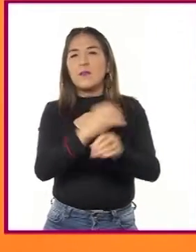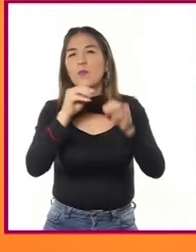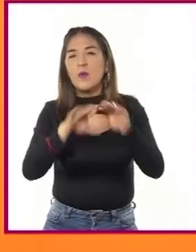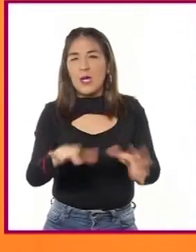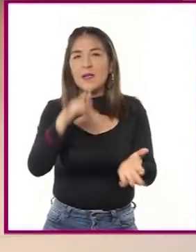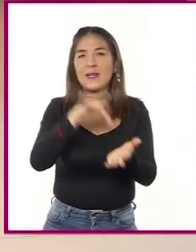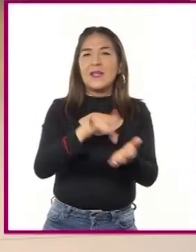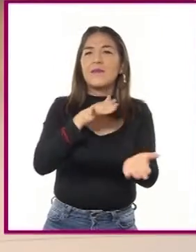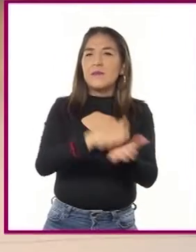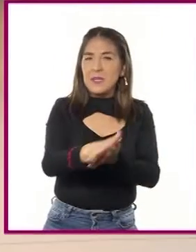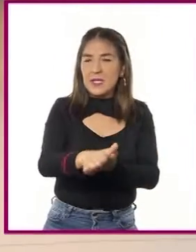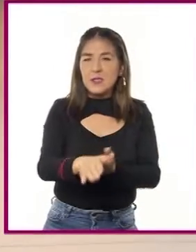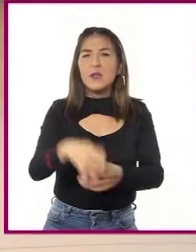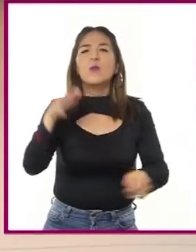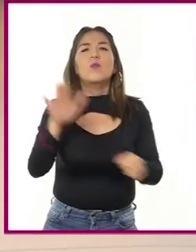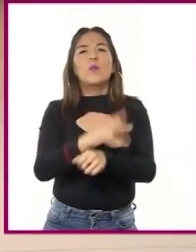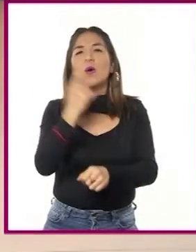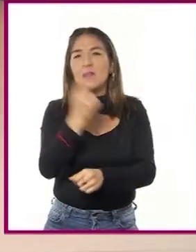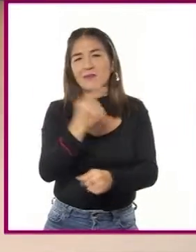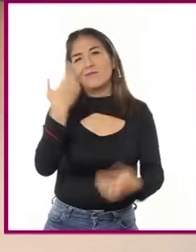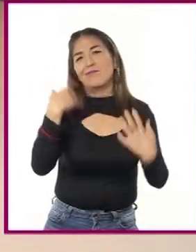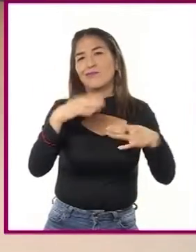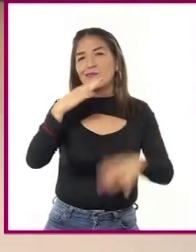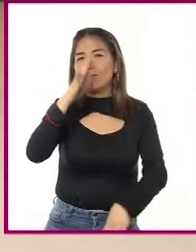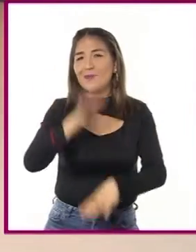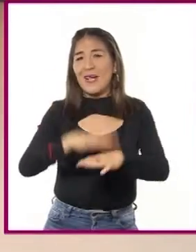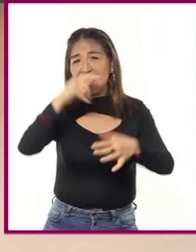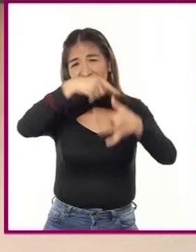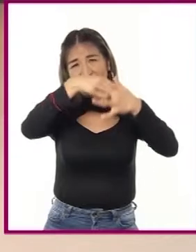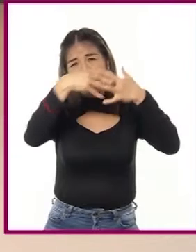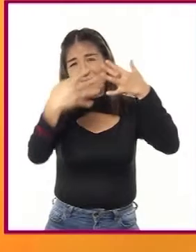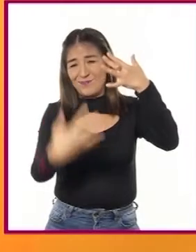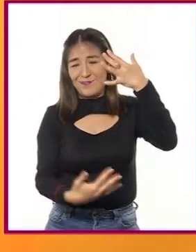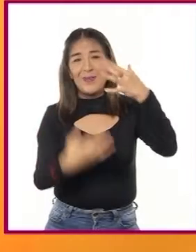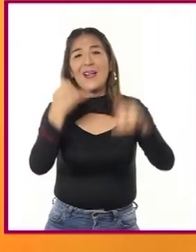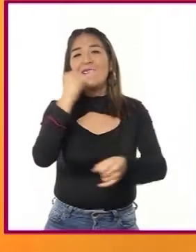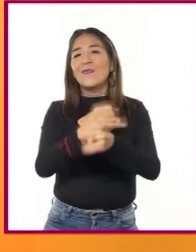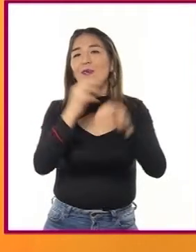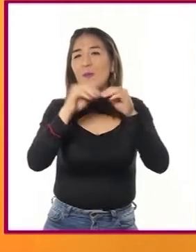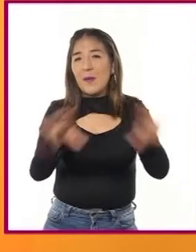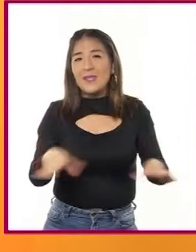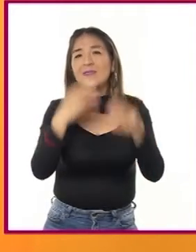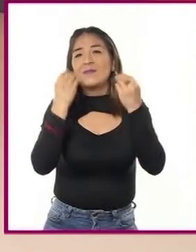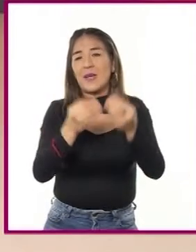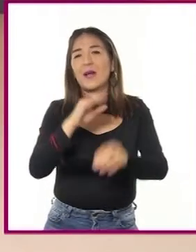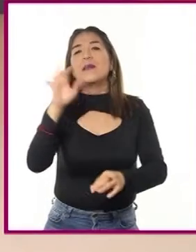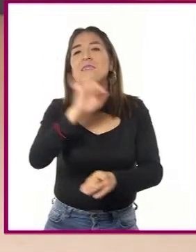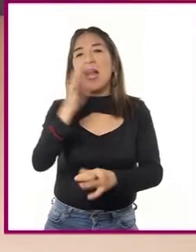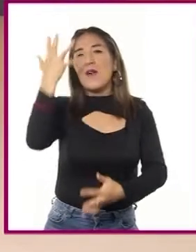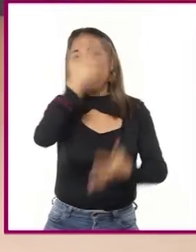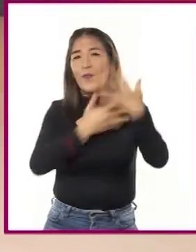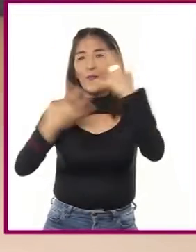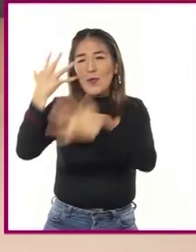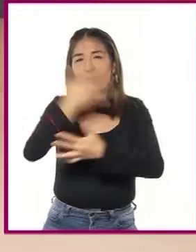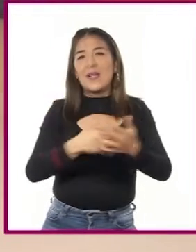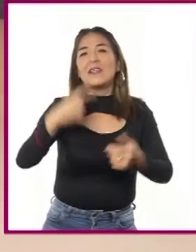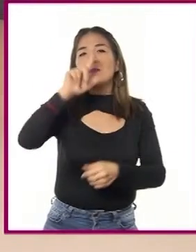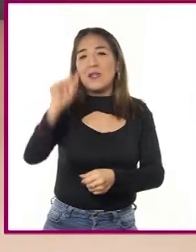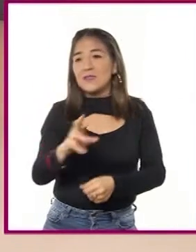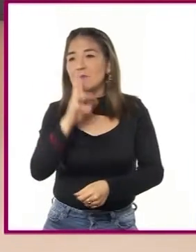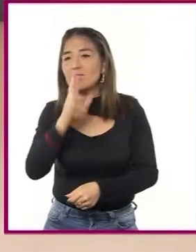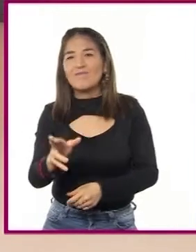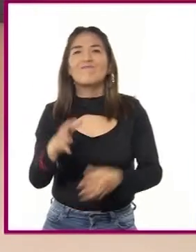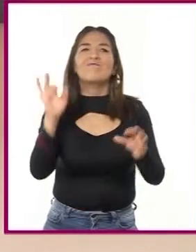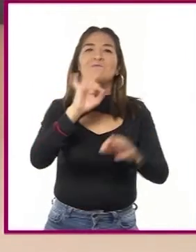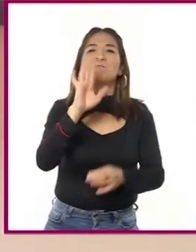impresos, porque es tan extensa que tener tantas fuentes puede incluso confundirnos y llevarnos a resultados que